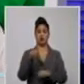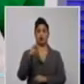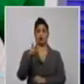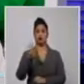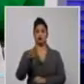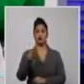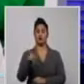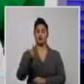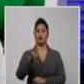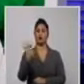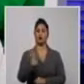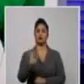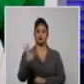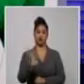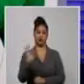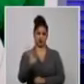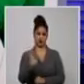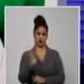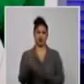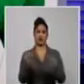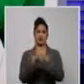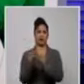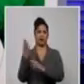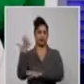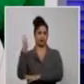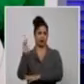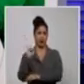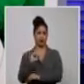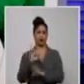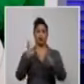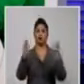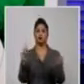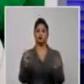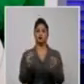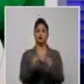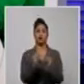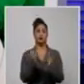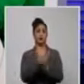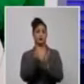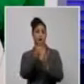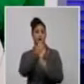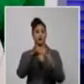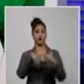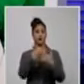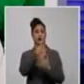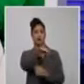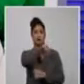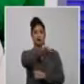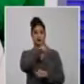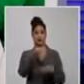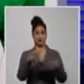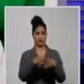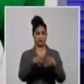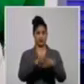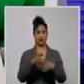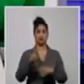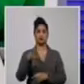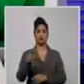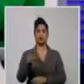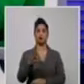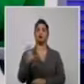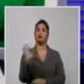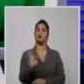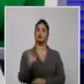14,9%. Del total de casos diagnosticados ayer, el 2,8% están vinculados con